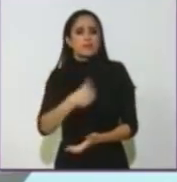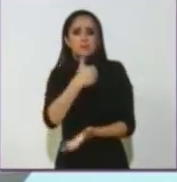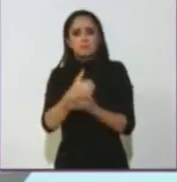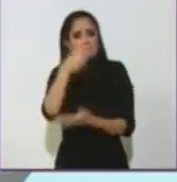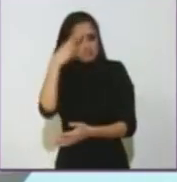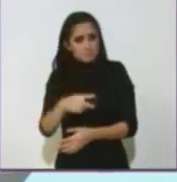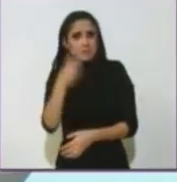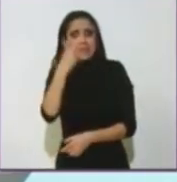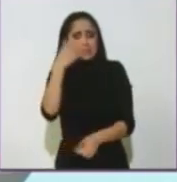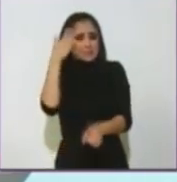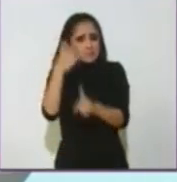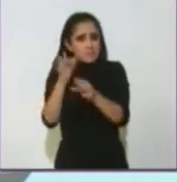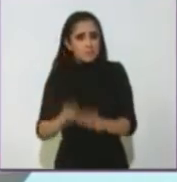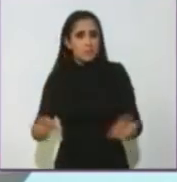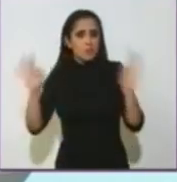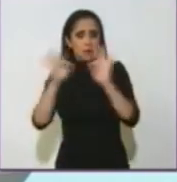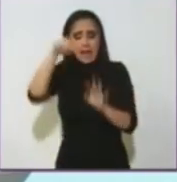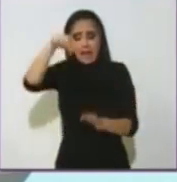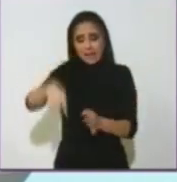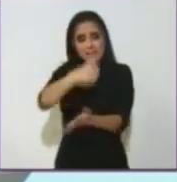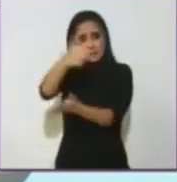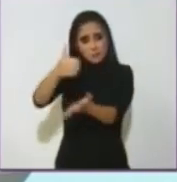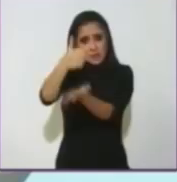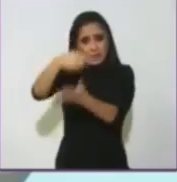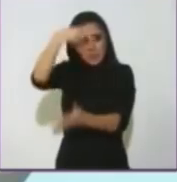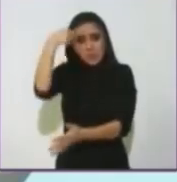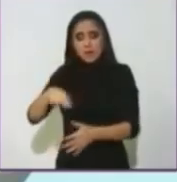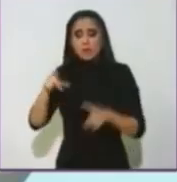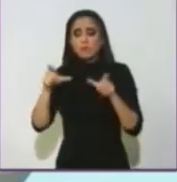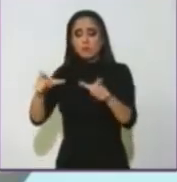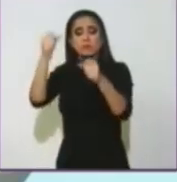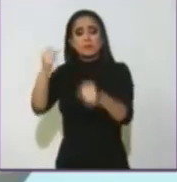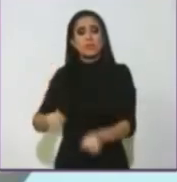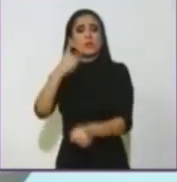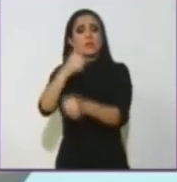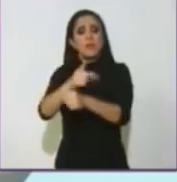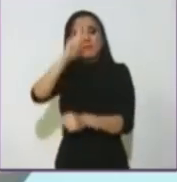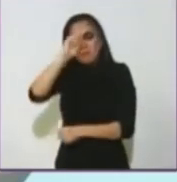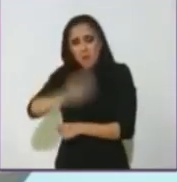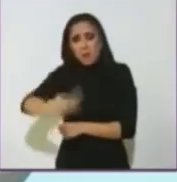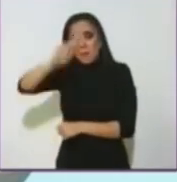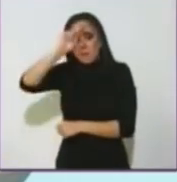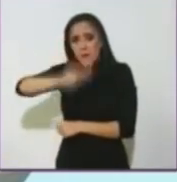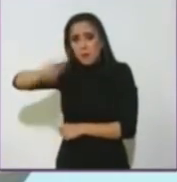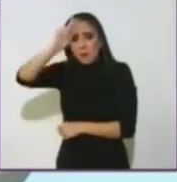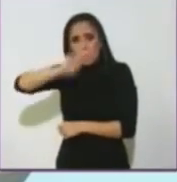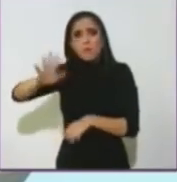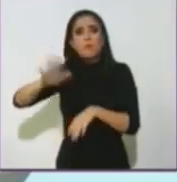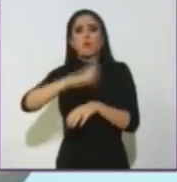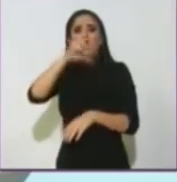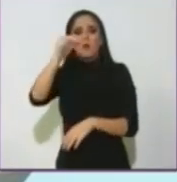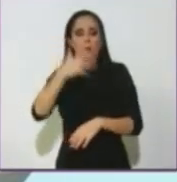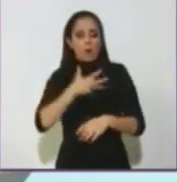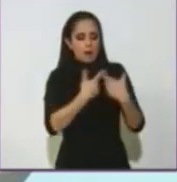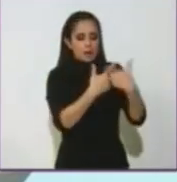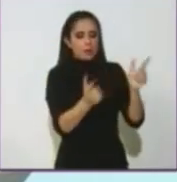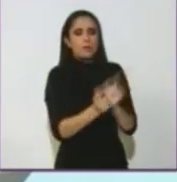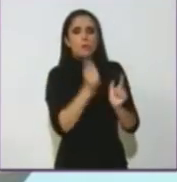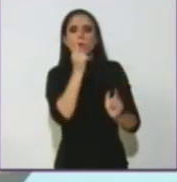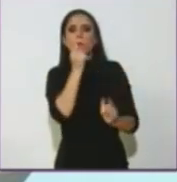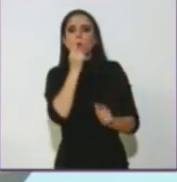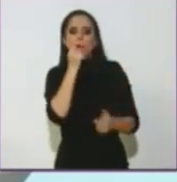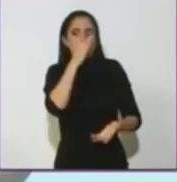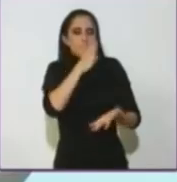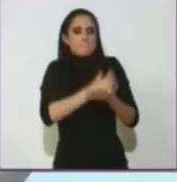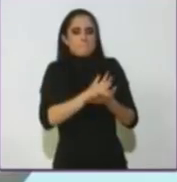en la ciudad se descompuso la seguridad porque dejó de atenderse el mando único dejó de atenderse desde